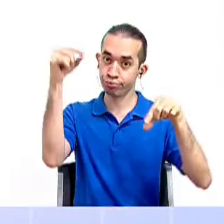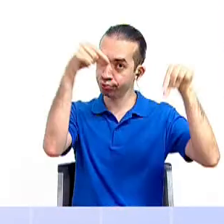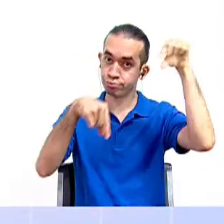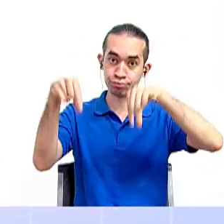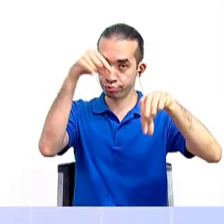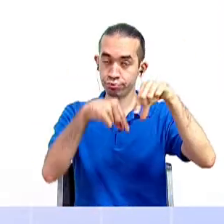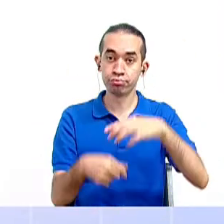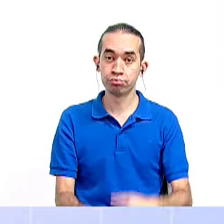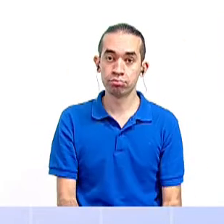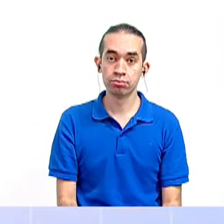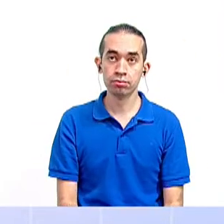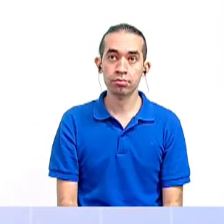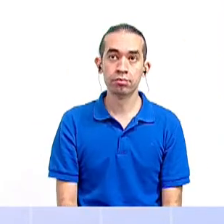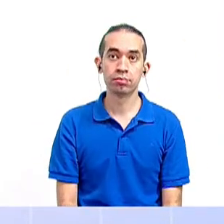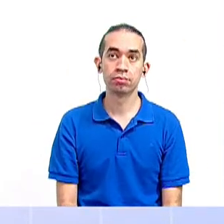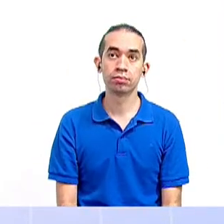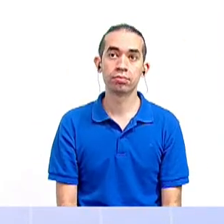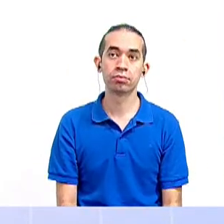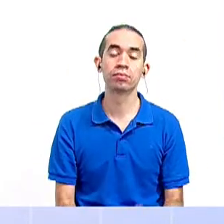química.